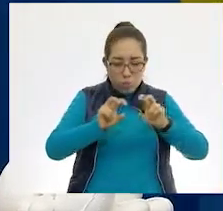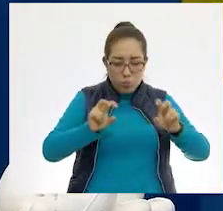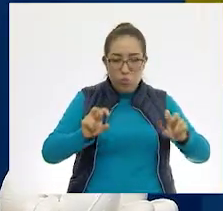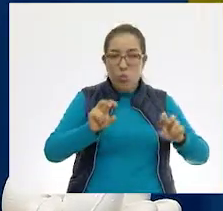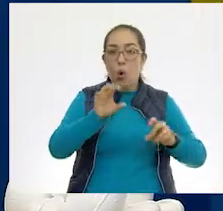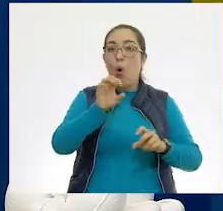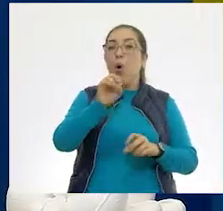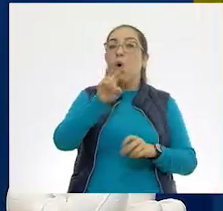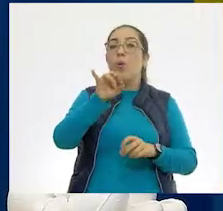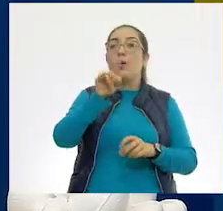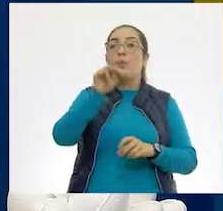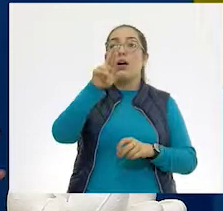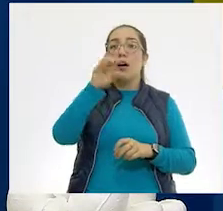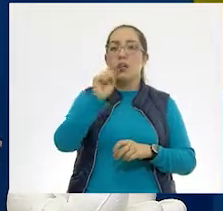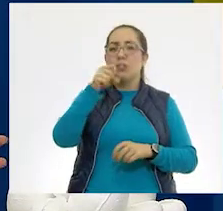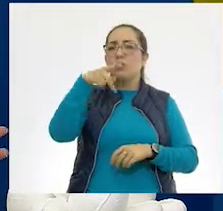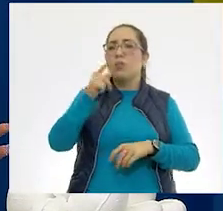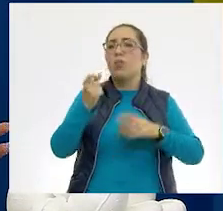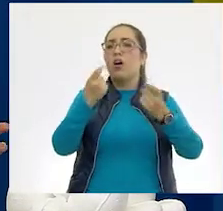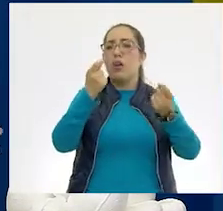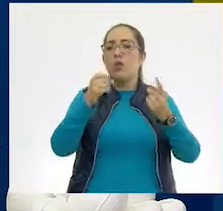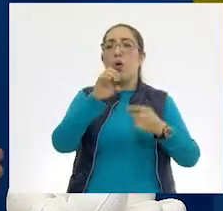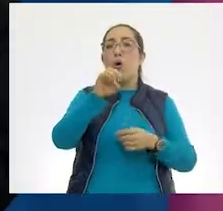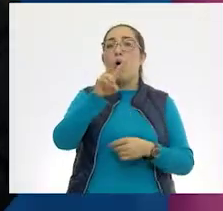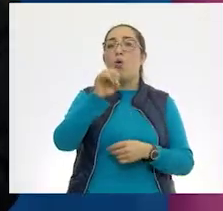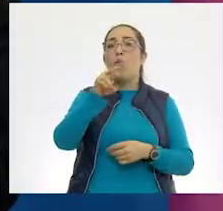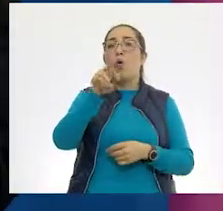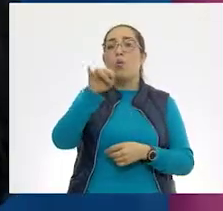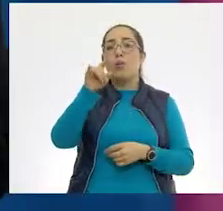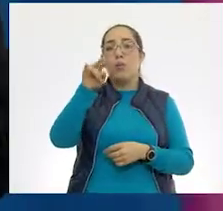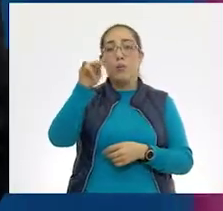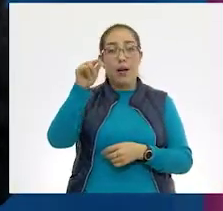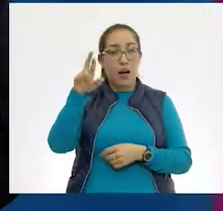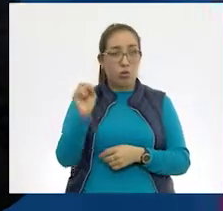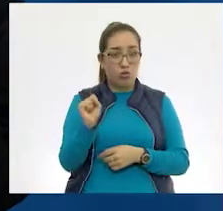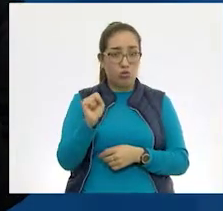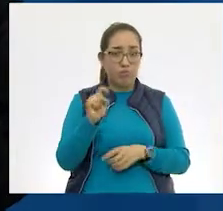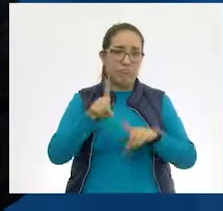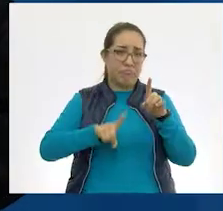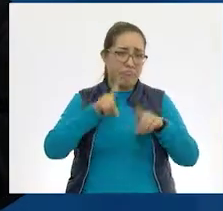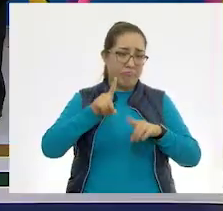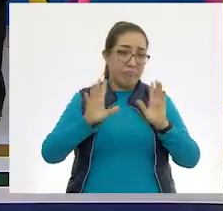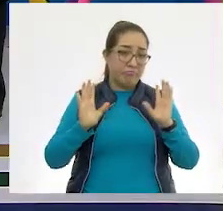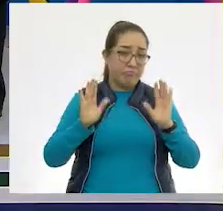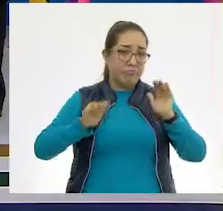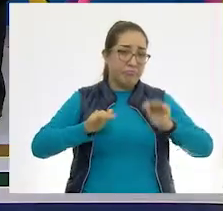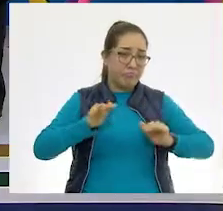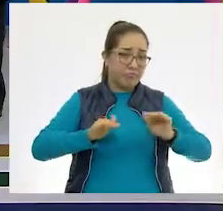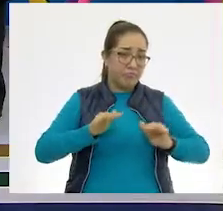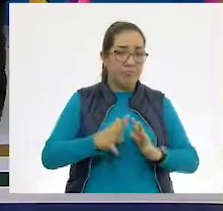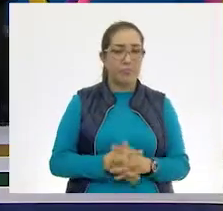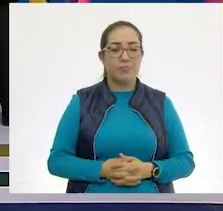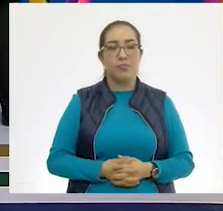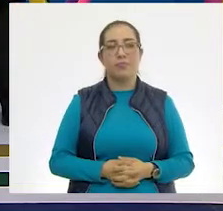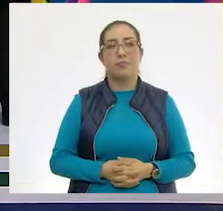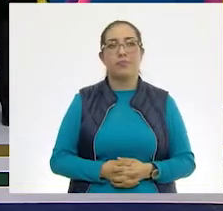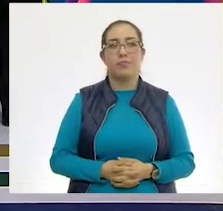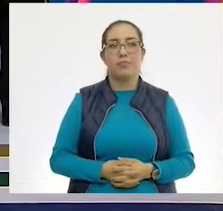también tienen casos de ovovivíparos. Así es. Ah. ¿Vas a colocarlo? Muy bien.